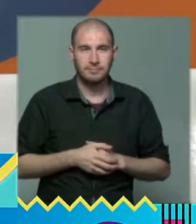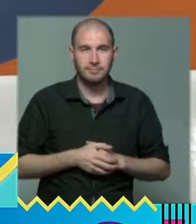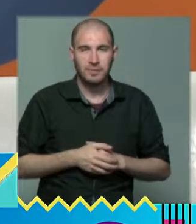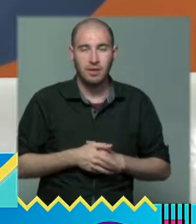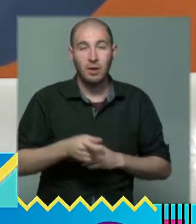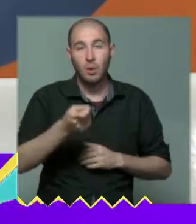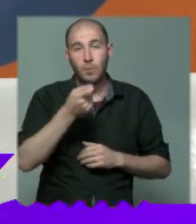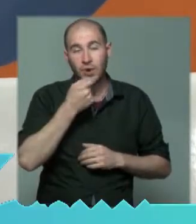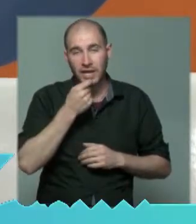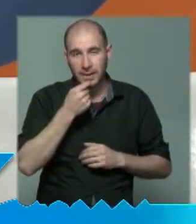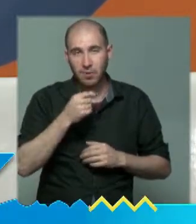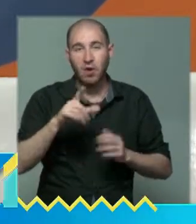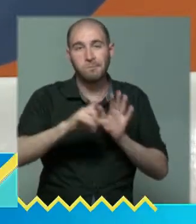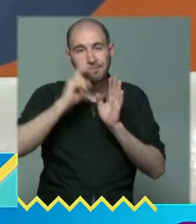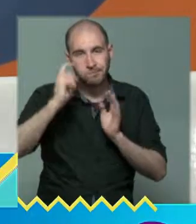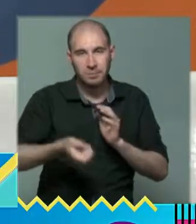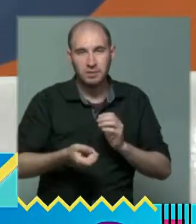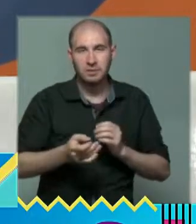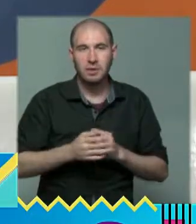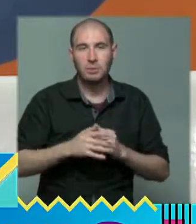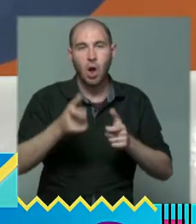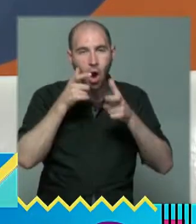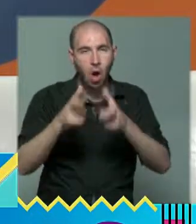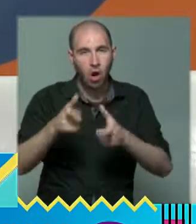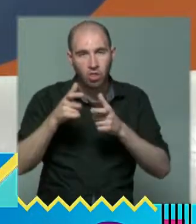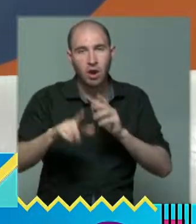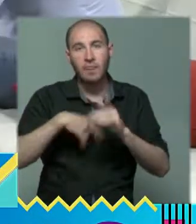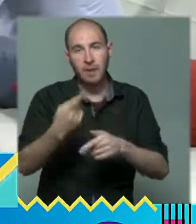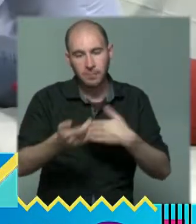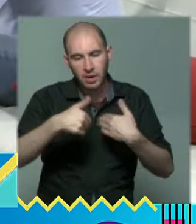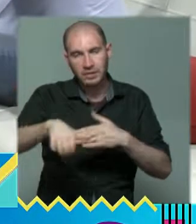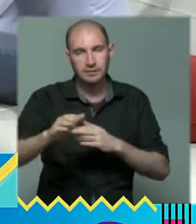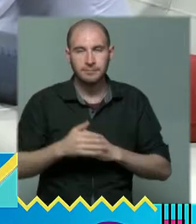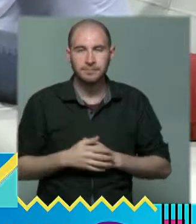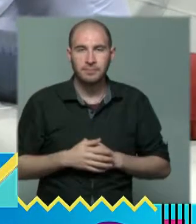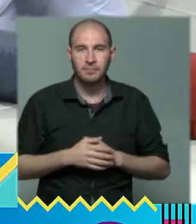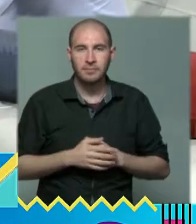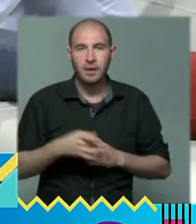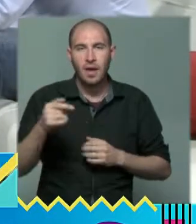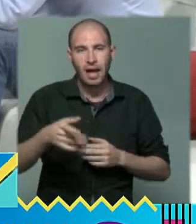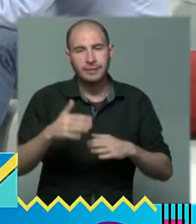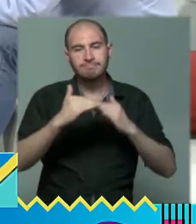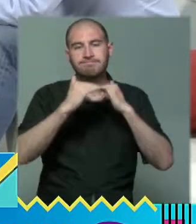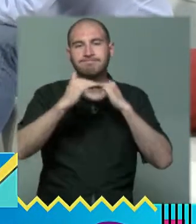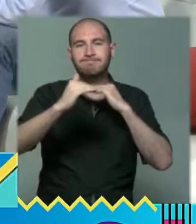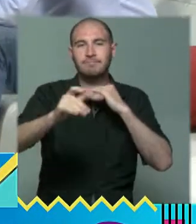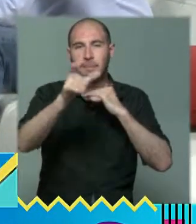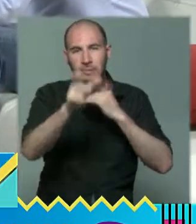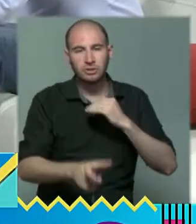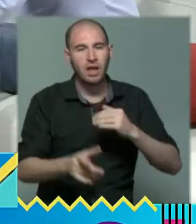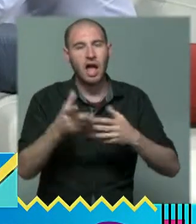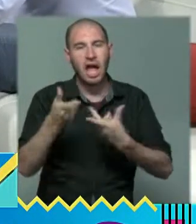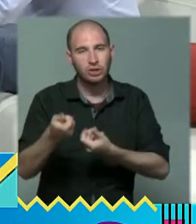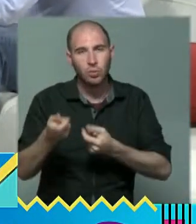Si existe en ciertos delitos, si existiera un control luego de esto, bueno, de alguna manera se podría mantener la persona